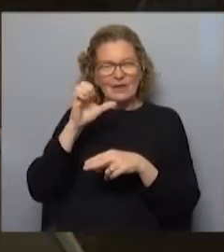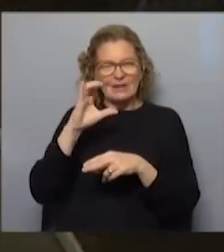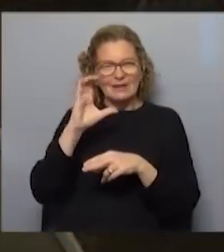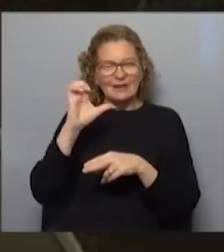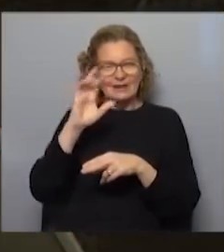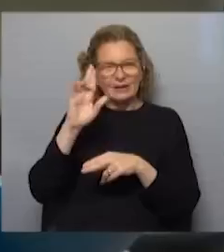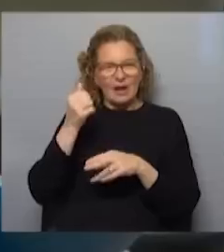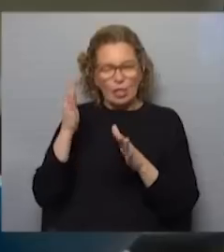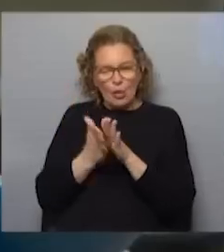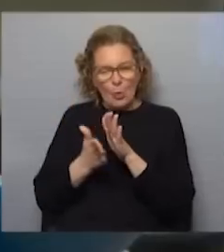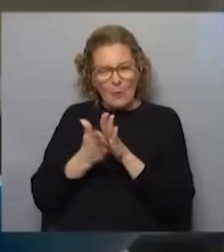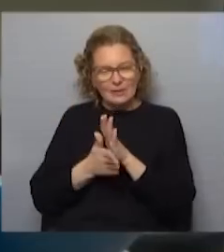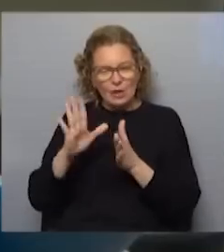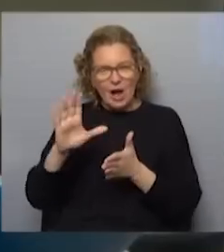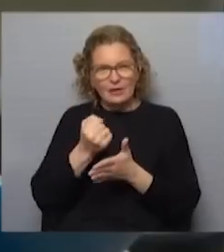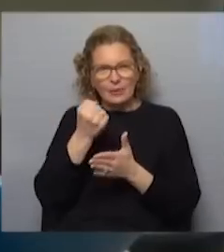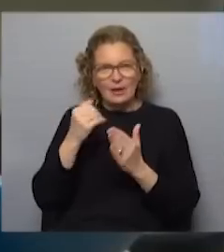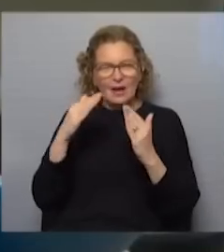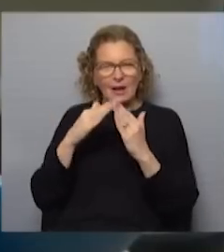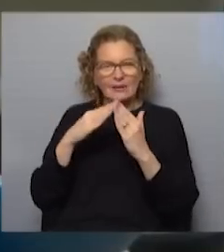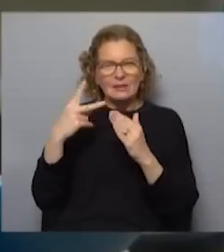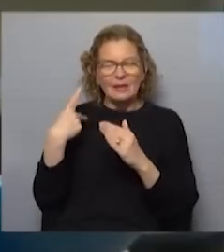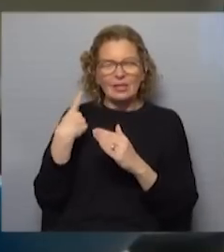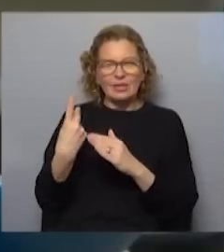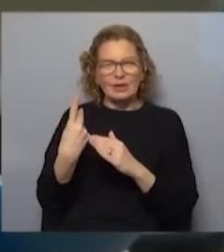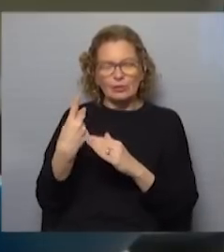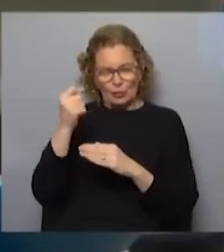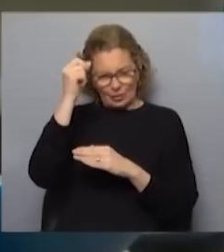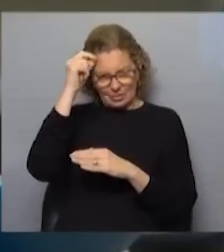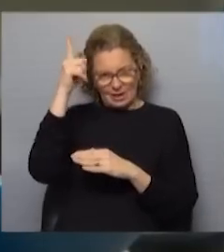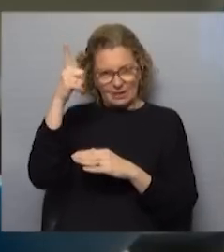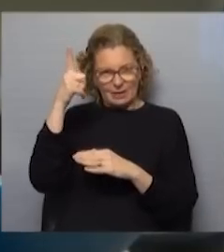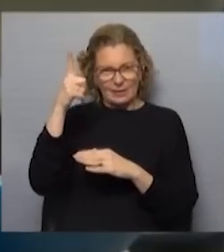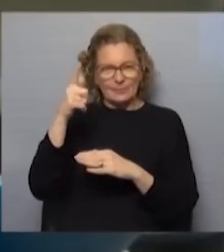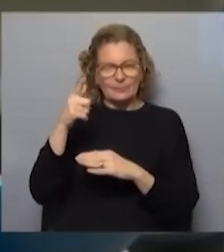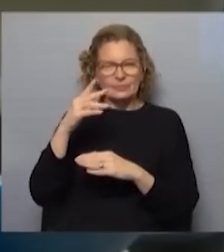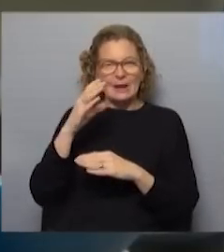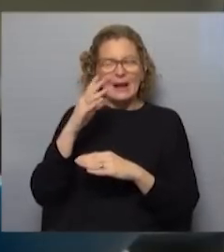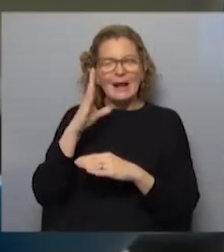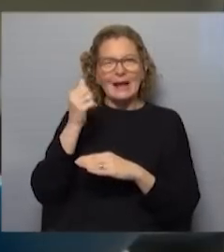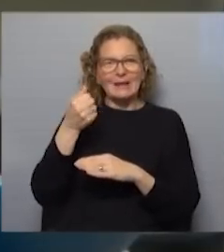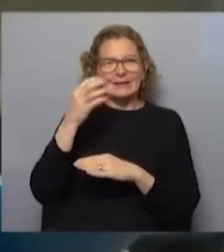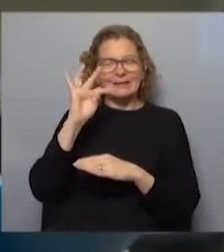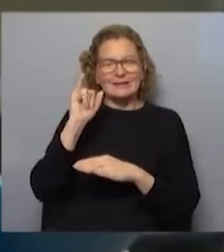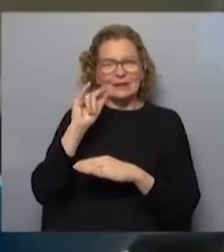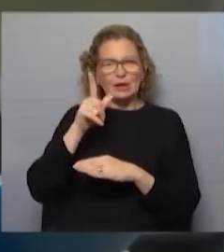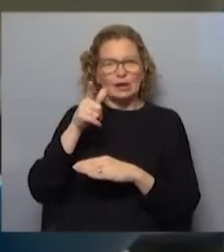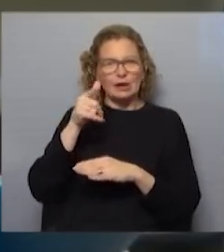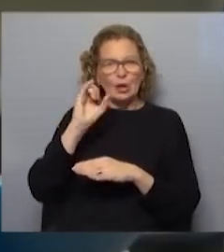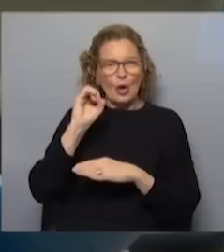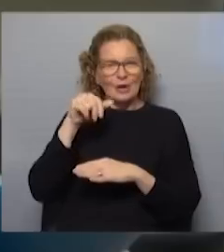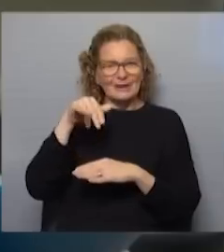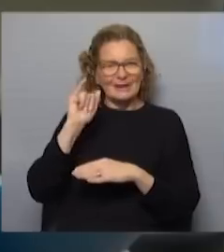documentos incautados en la casa del ex director nacional de inteligencia elmar castiglioni revelan que